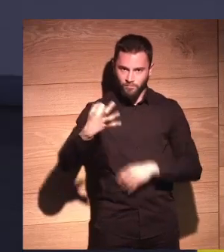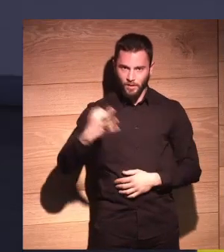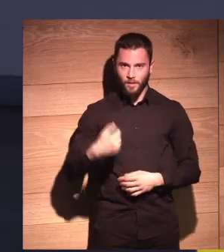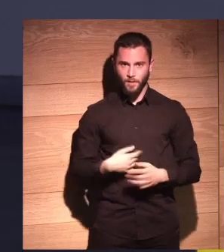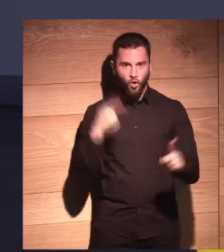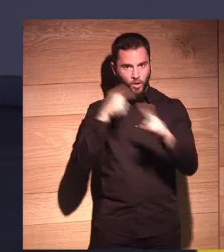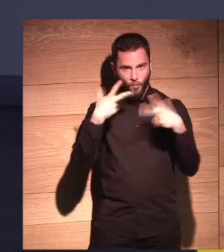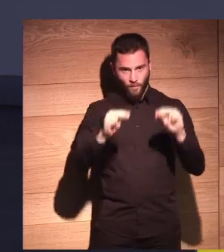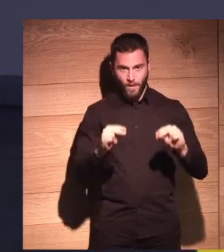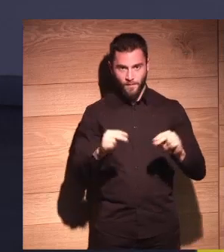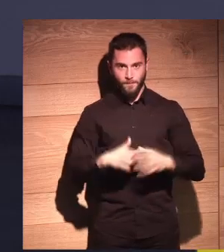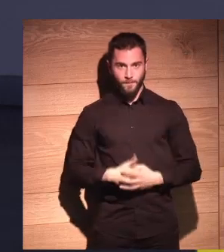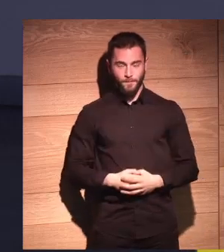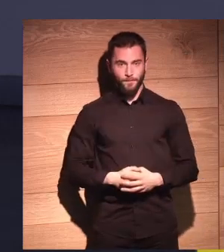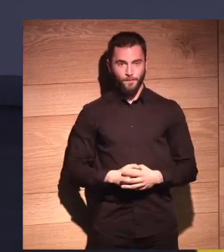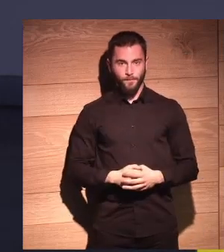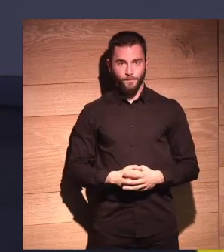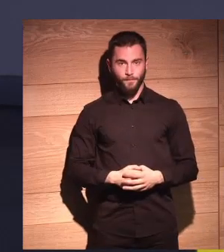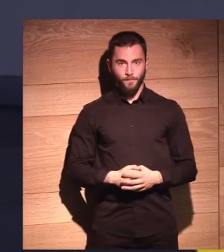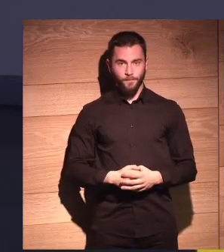ya para terminar,